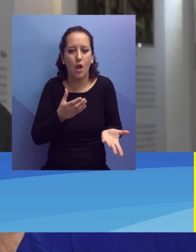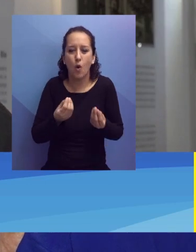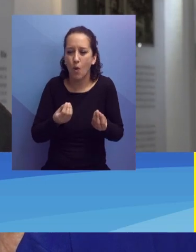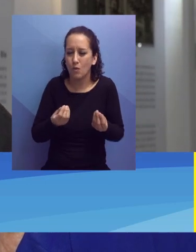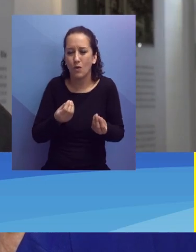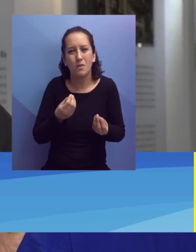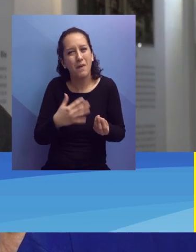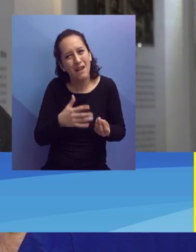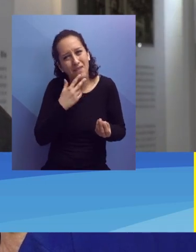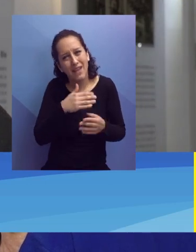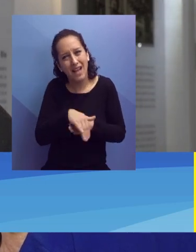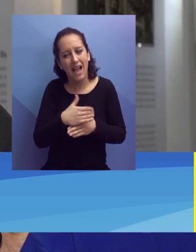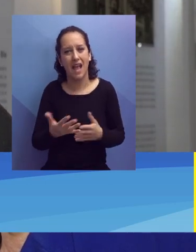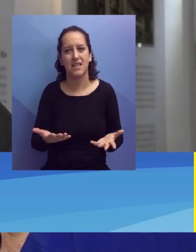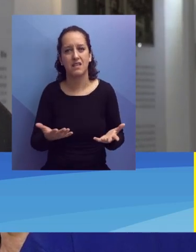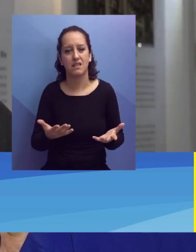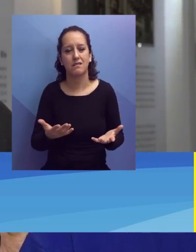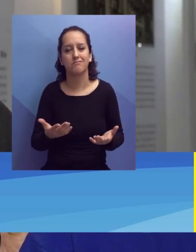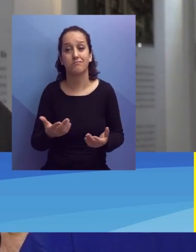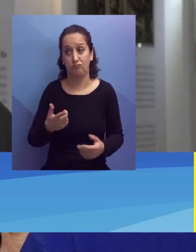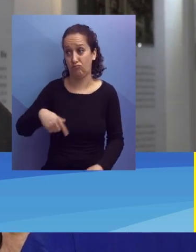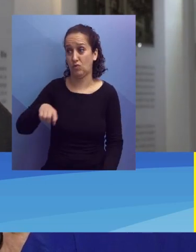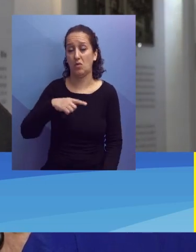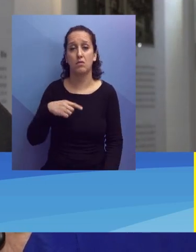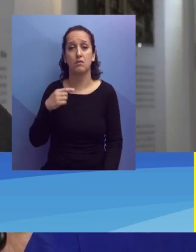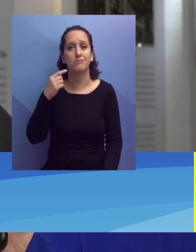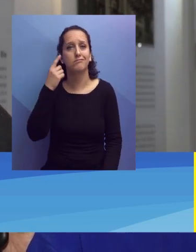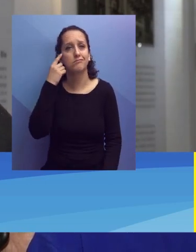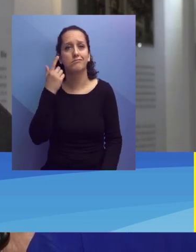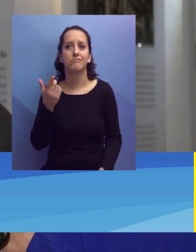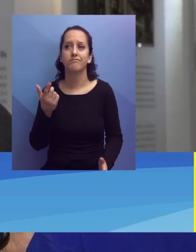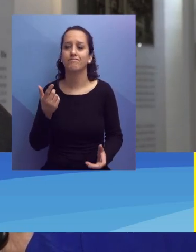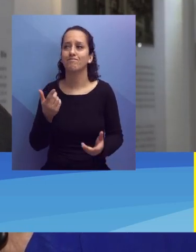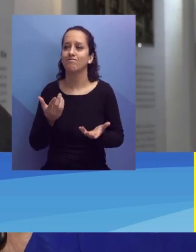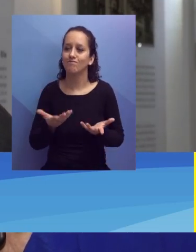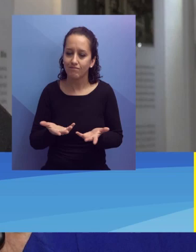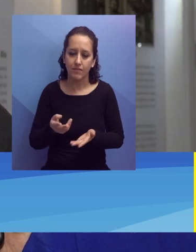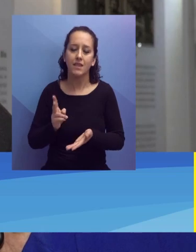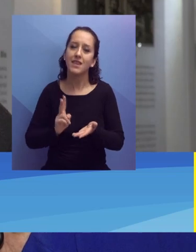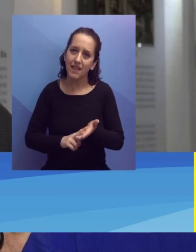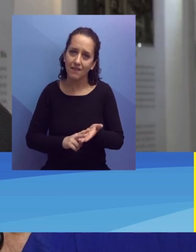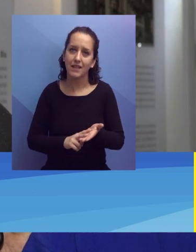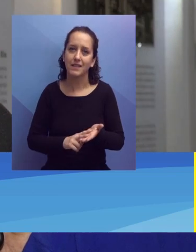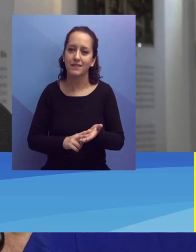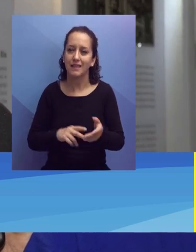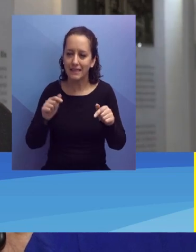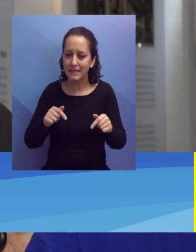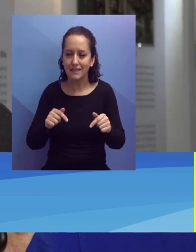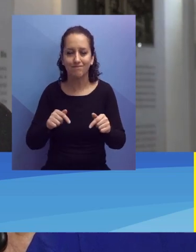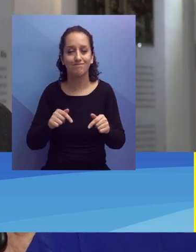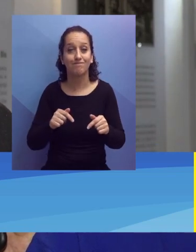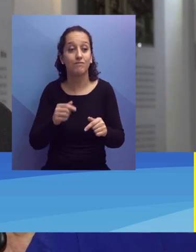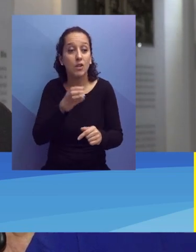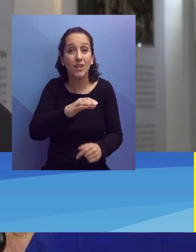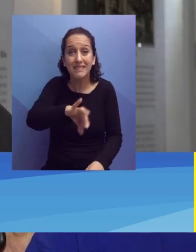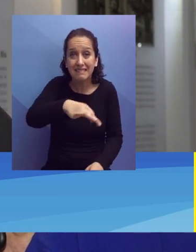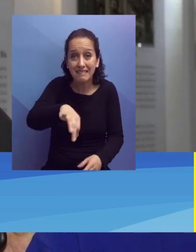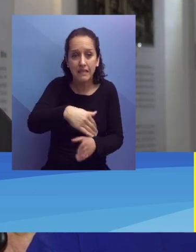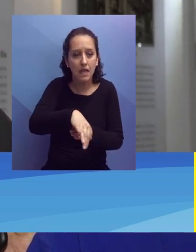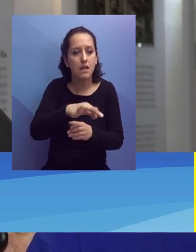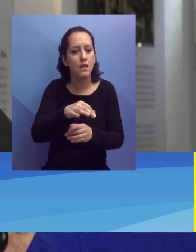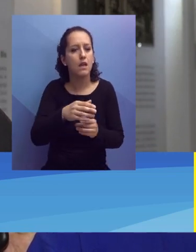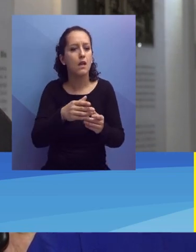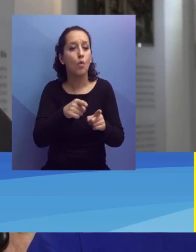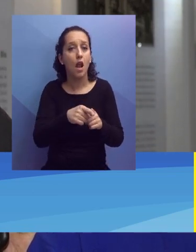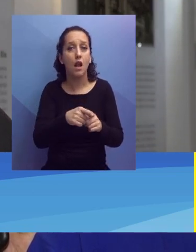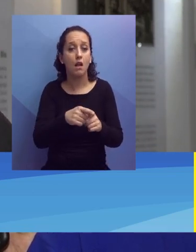eso. Pero nosotros como ciudad no podemos renunciar a tener una ciudad, ¿verdad?, donde las personas